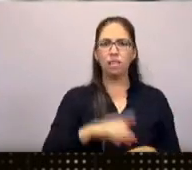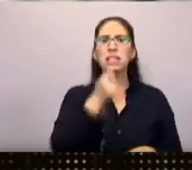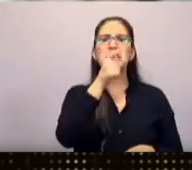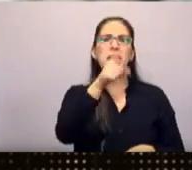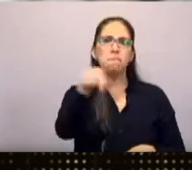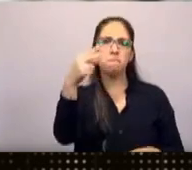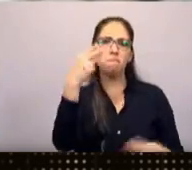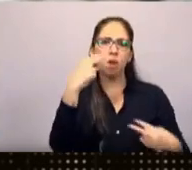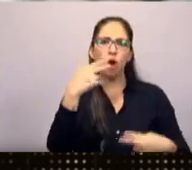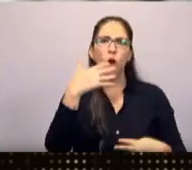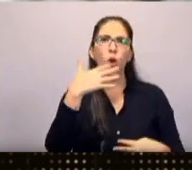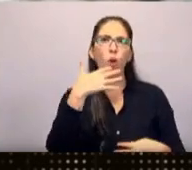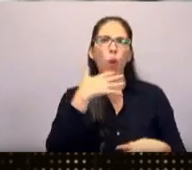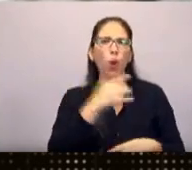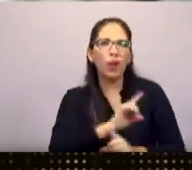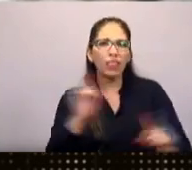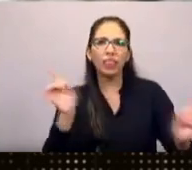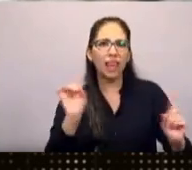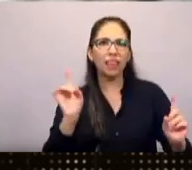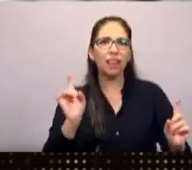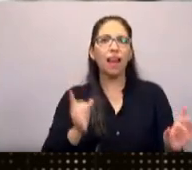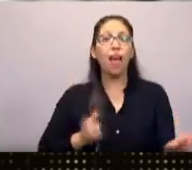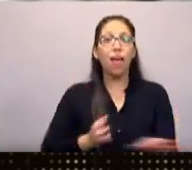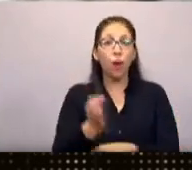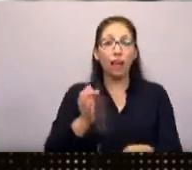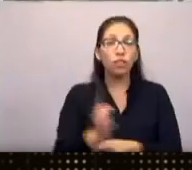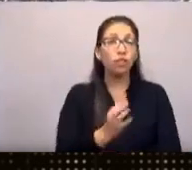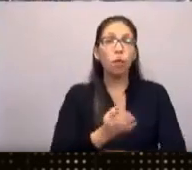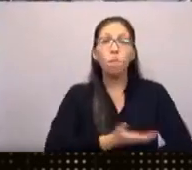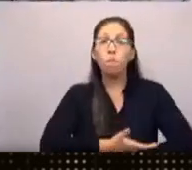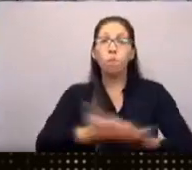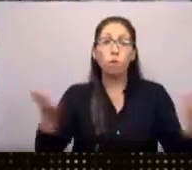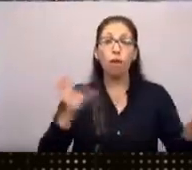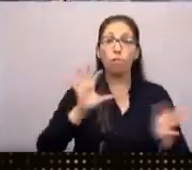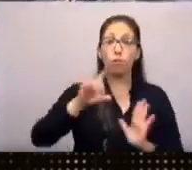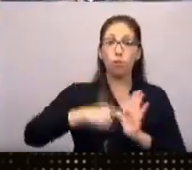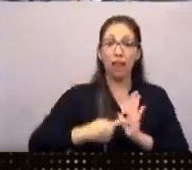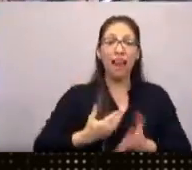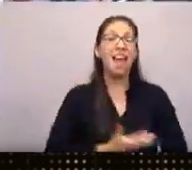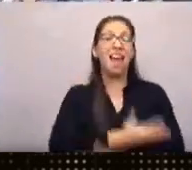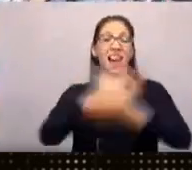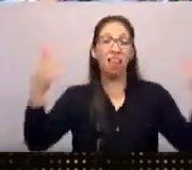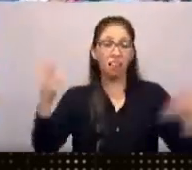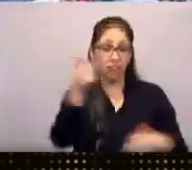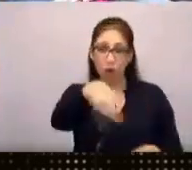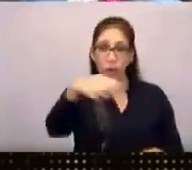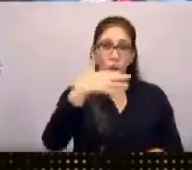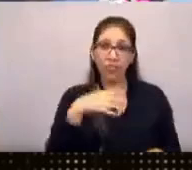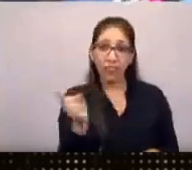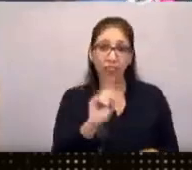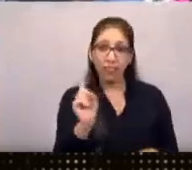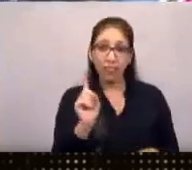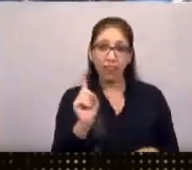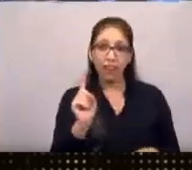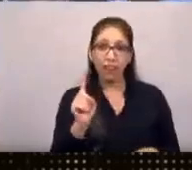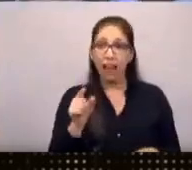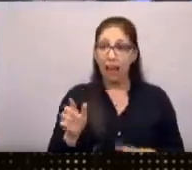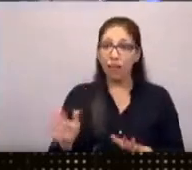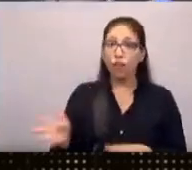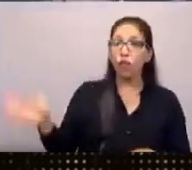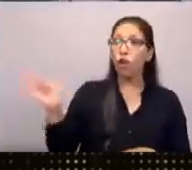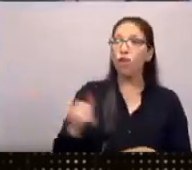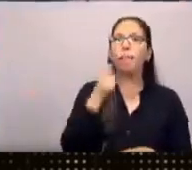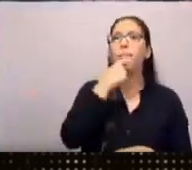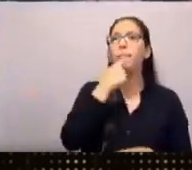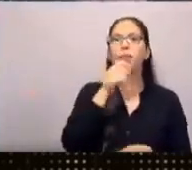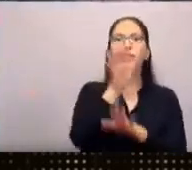entiende la magnitud que tiene la educación y la educación pública en la provincia de Buenos Aires todos los días Así como hoy tenemos